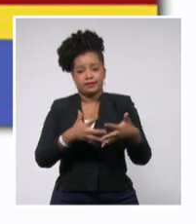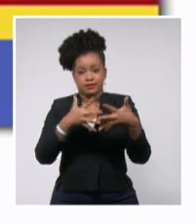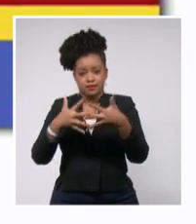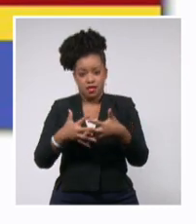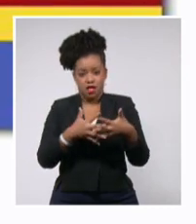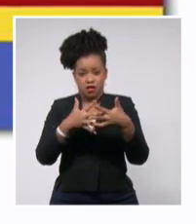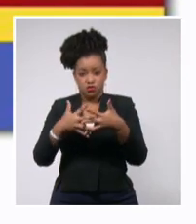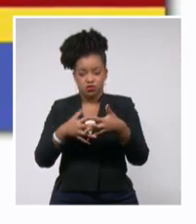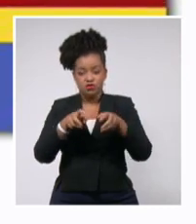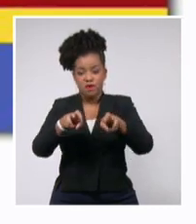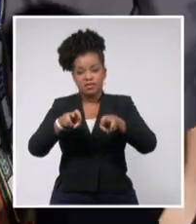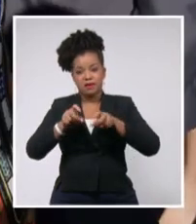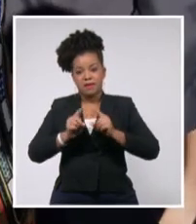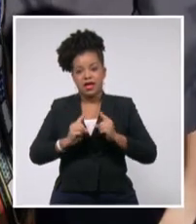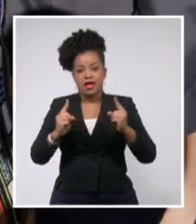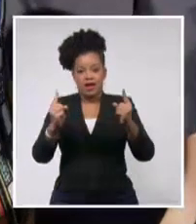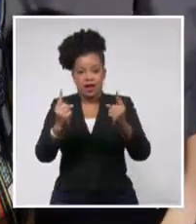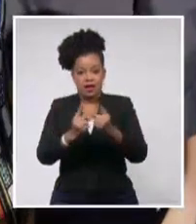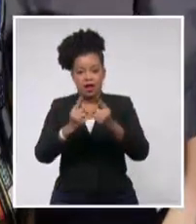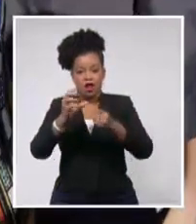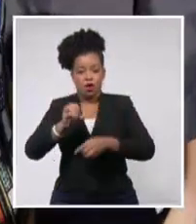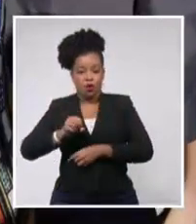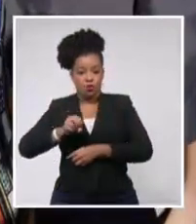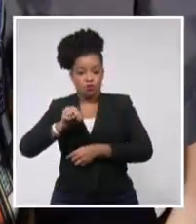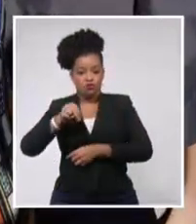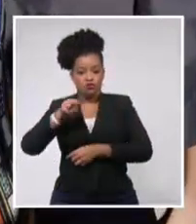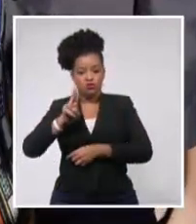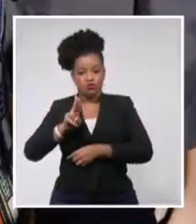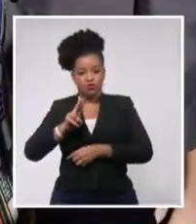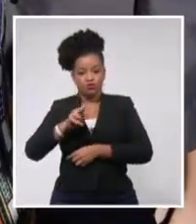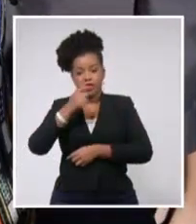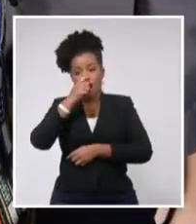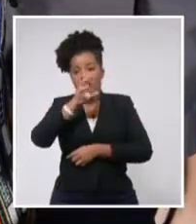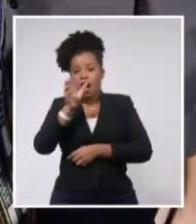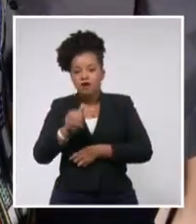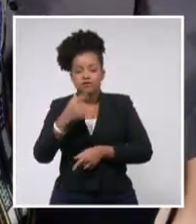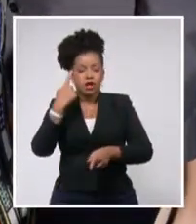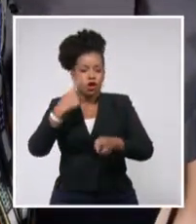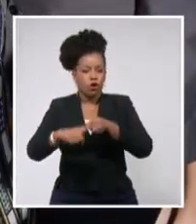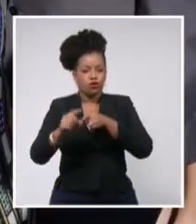la Asamblea General de Naciones Unidas, la Unión Africana y otros foros internacionales.